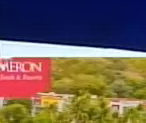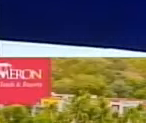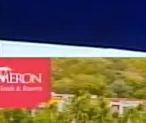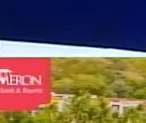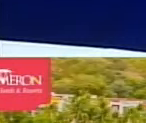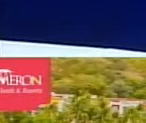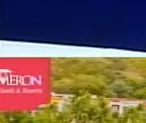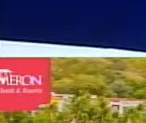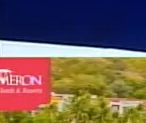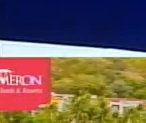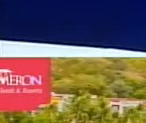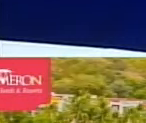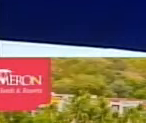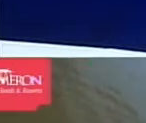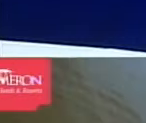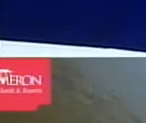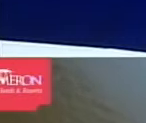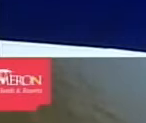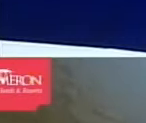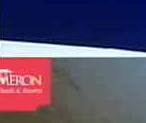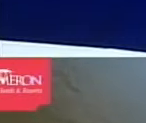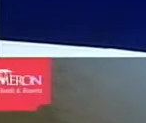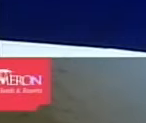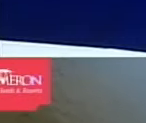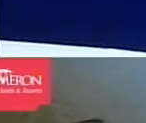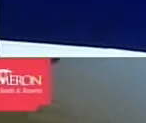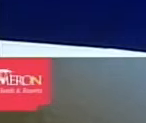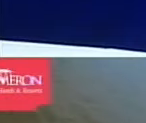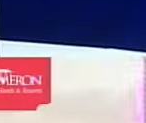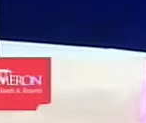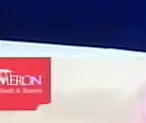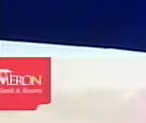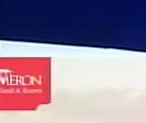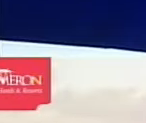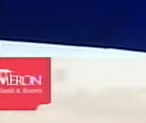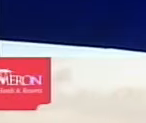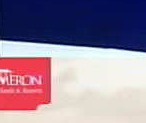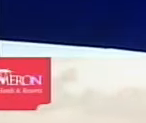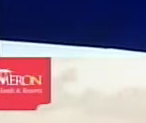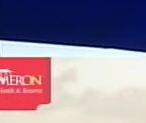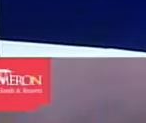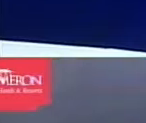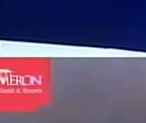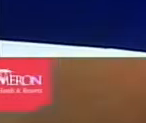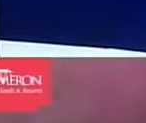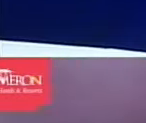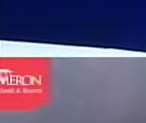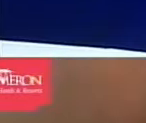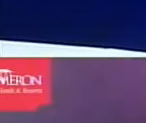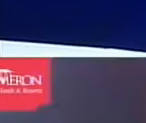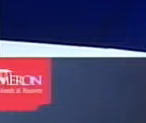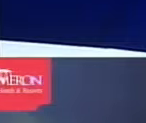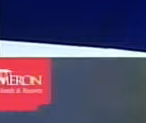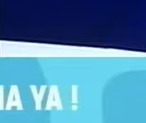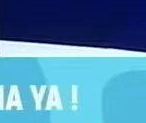Las vacaciones que mereces te esperan. Déjate llevar a la aventura de tus sueños en Royal Decameron Salinitas,